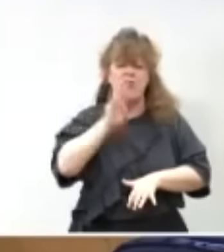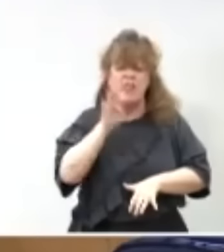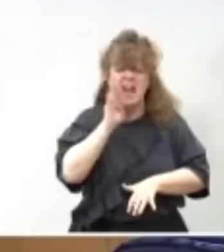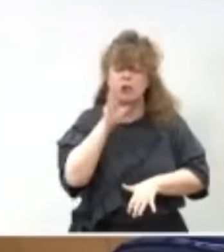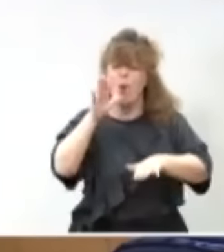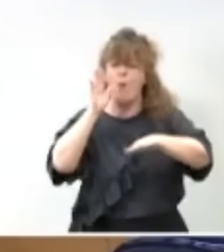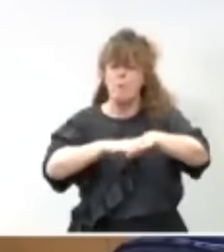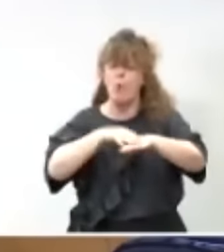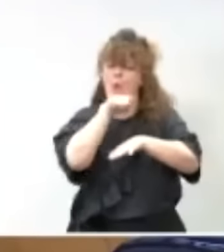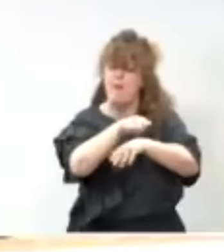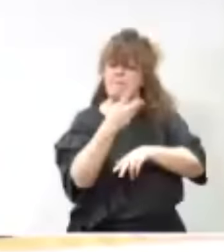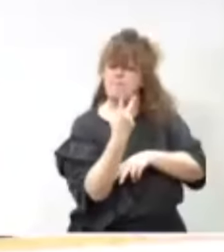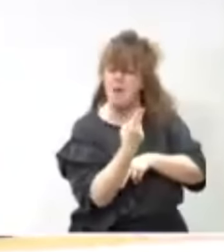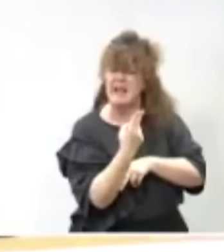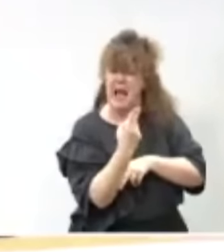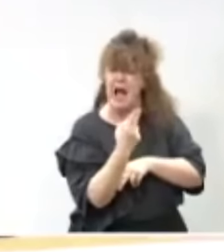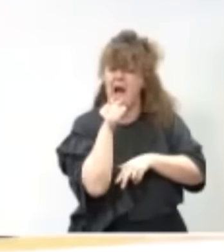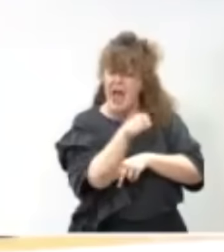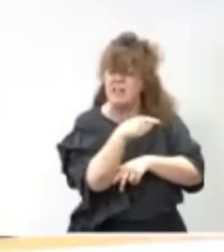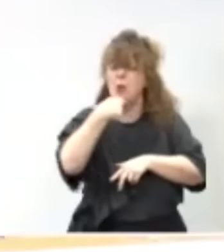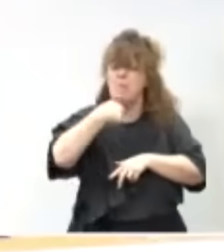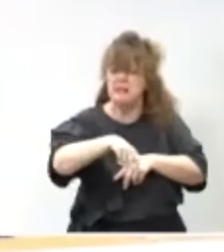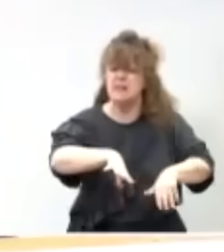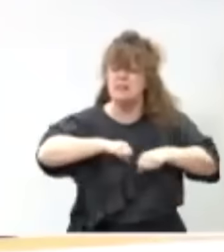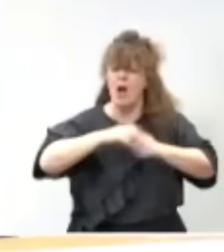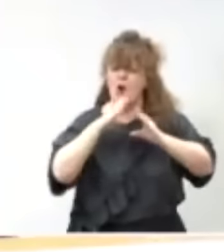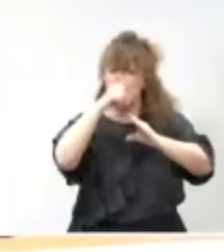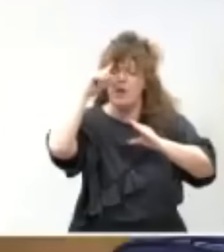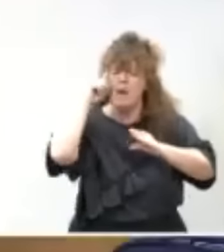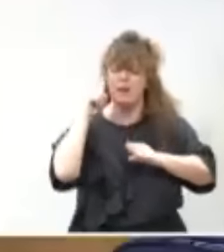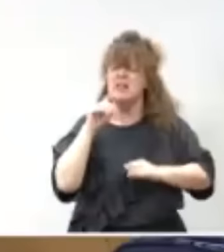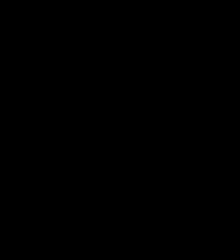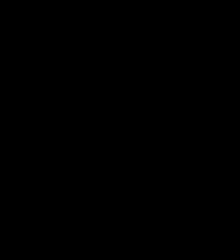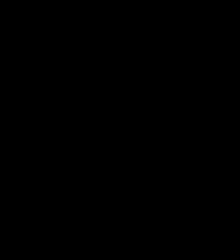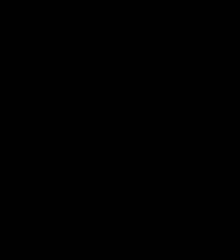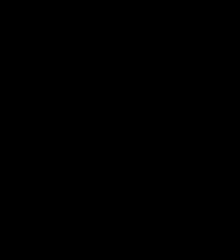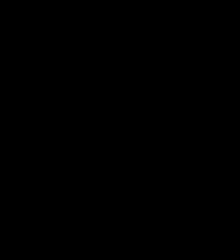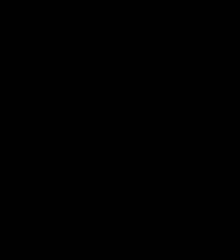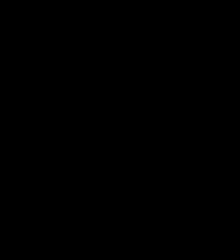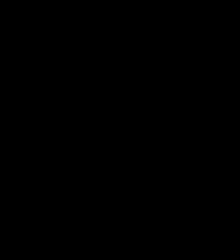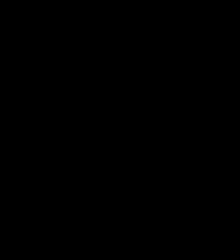cometido por su pareja. Esa es la presidenta de la Comunidad de Madrid, señor San Vittorio.